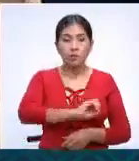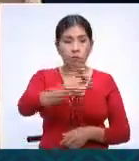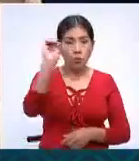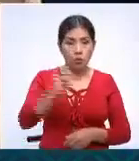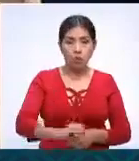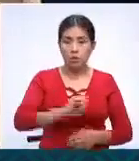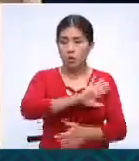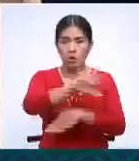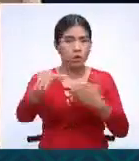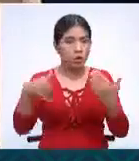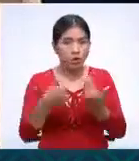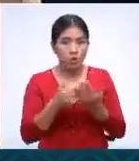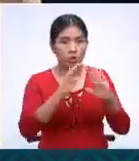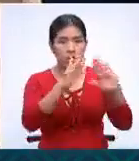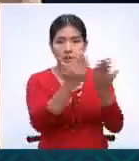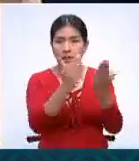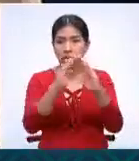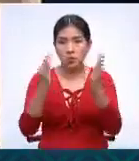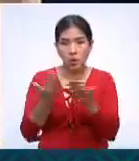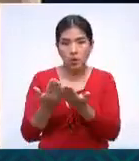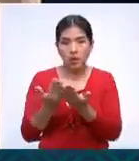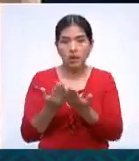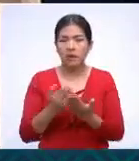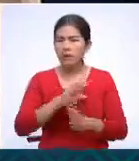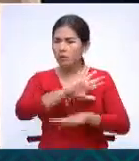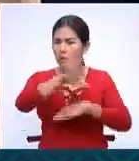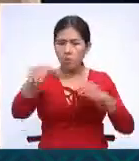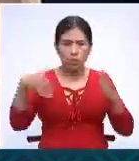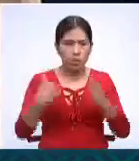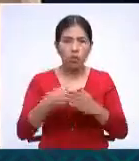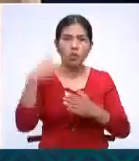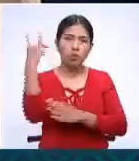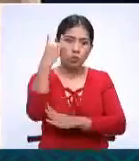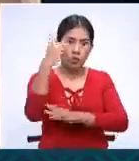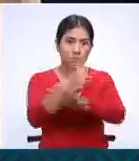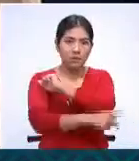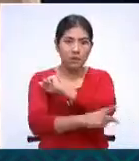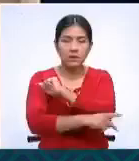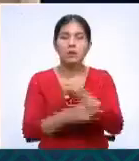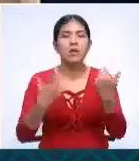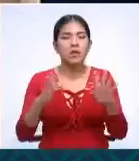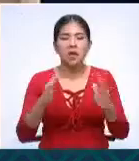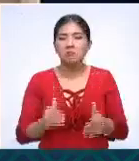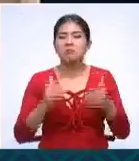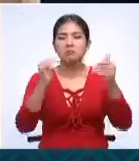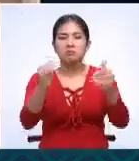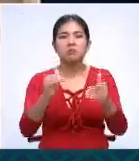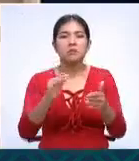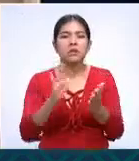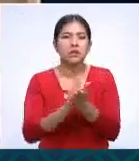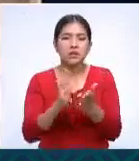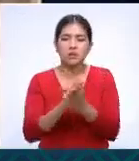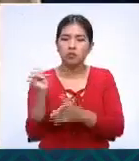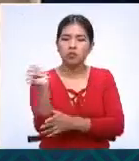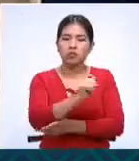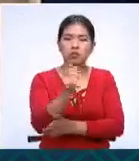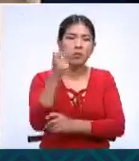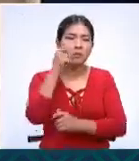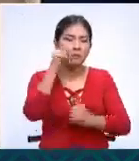99% de todas las unidades educativas en todo el país ya están pasando clases presenciales